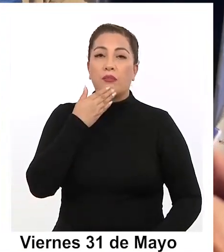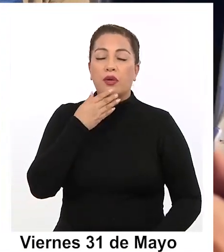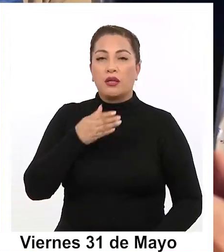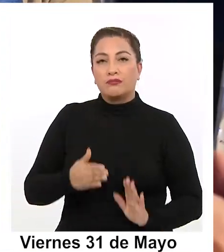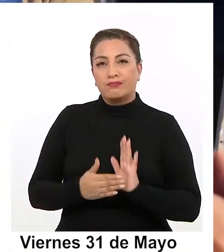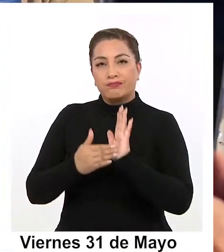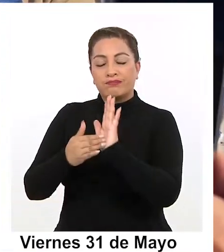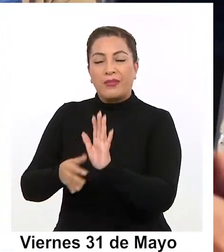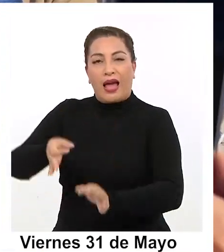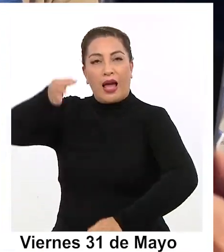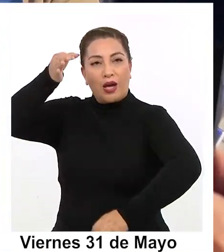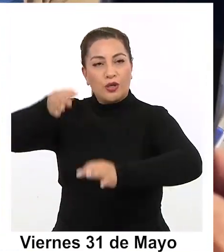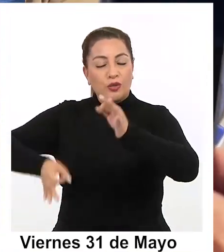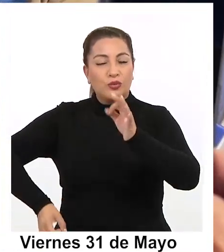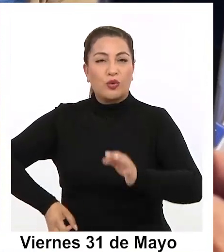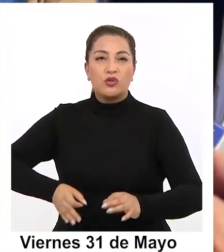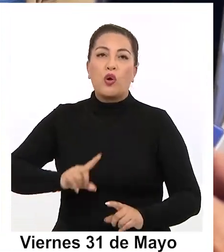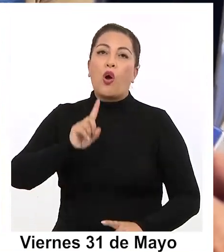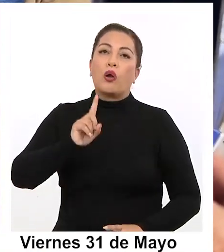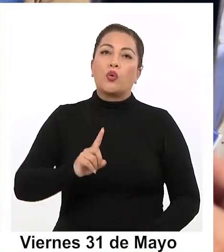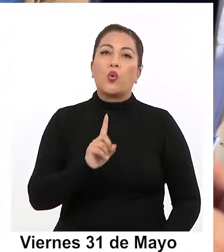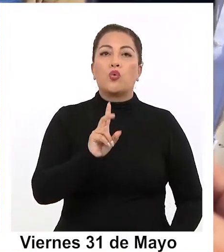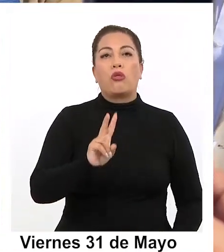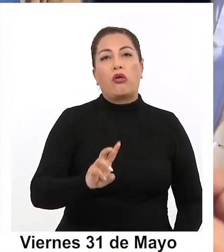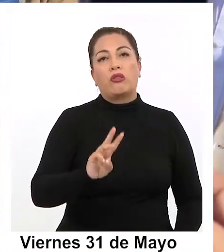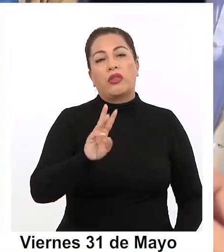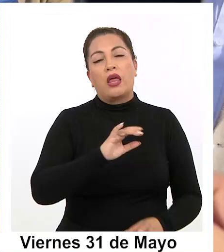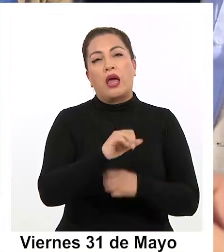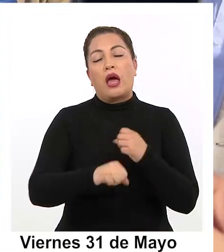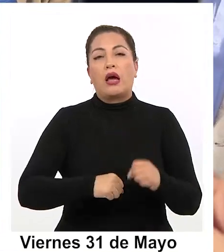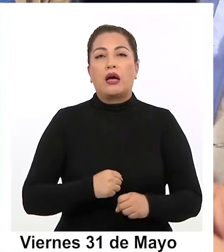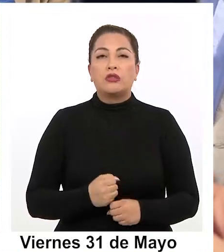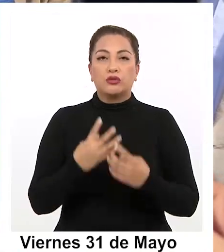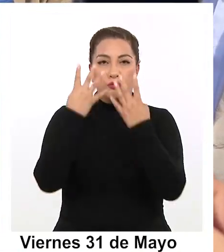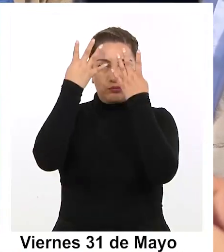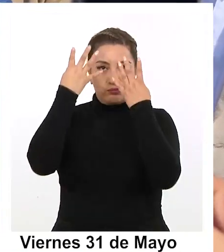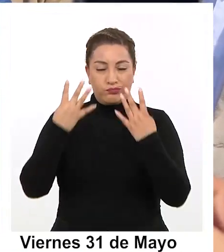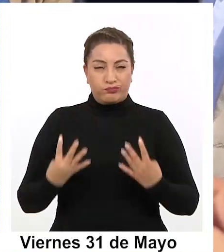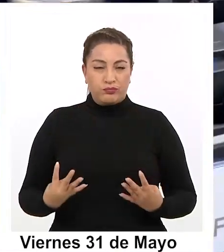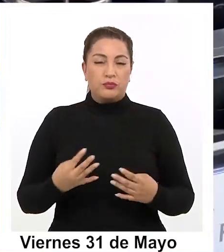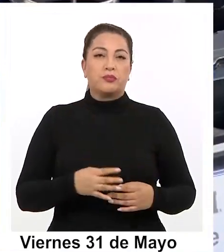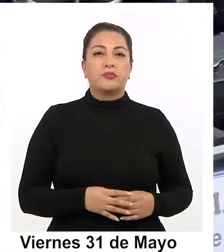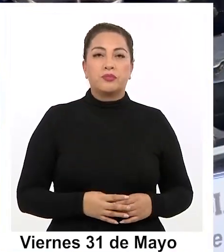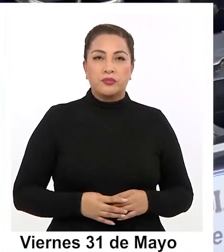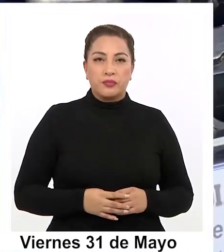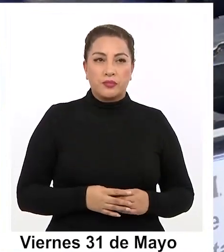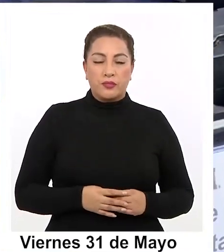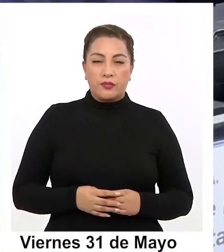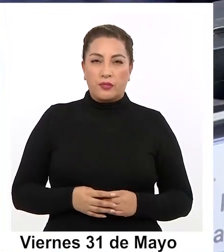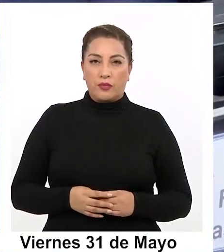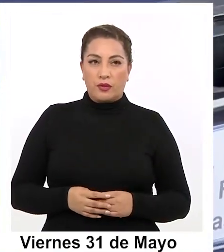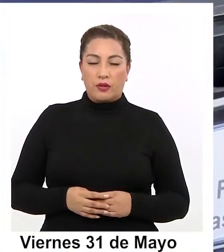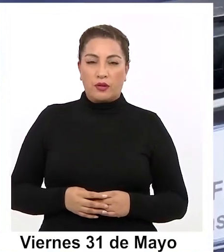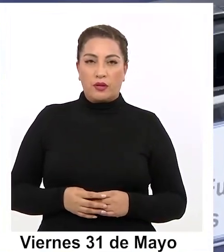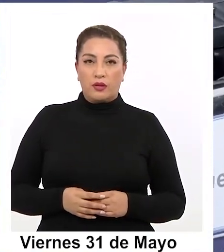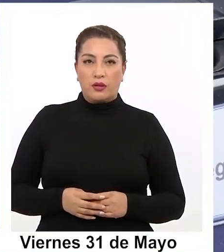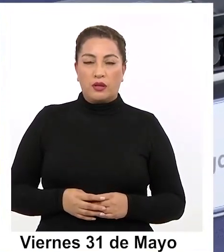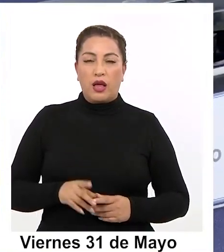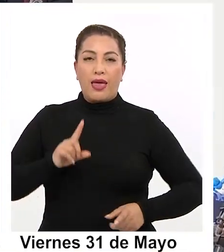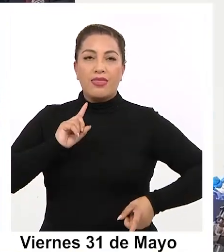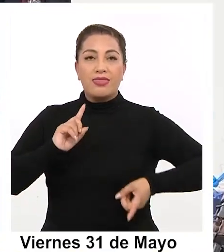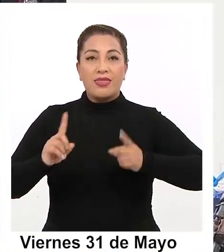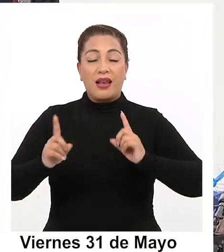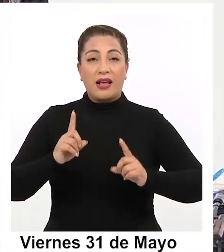solicitar las penas que correspondan de acuerdo a los delitos que se les van a eh imputar el delegado